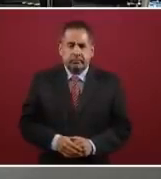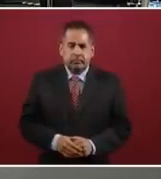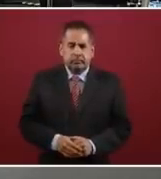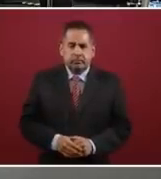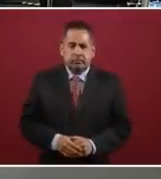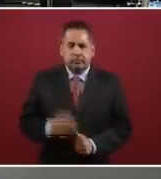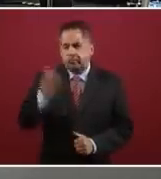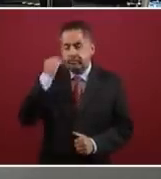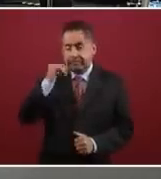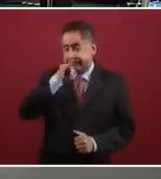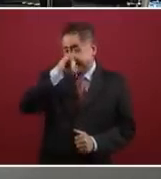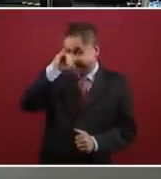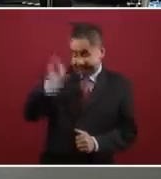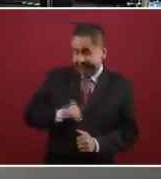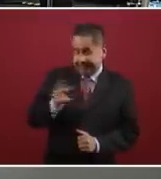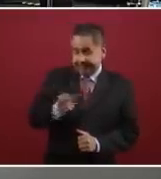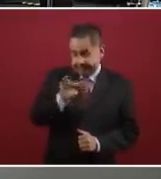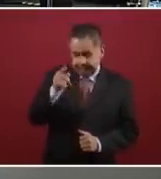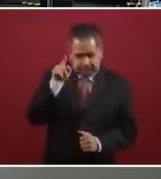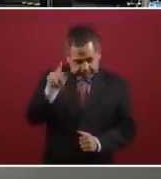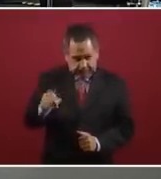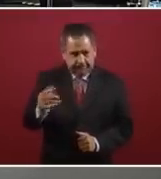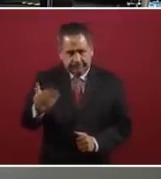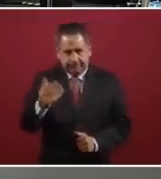que no han preguntado nunca,